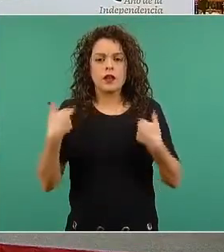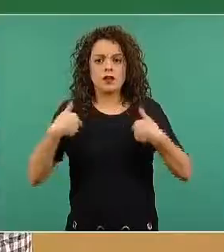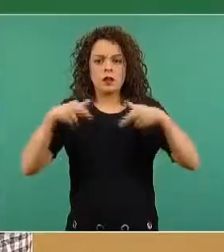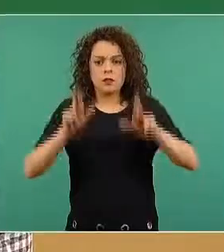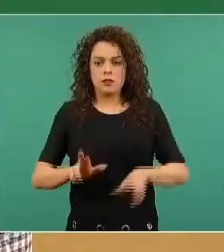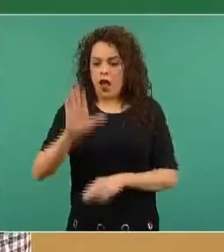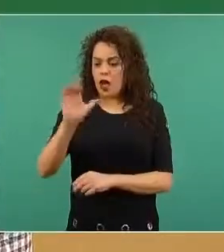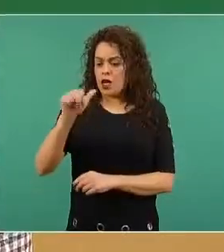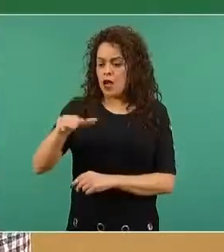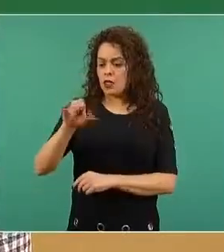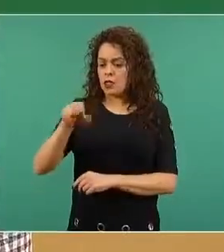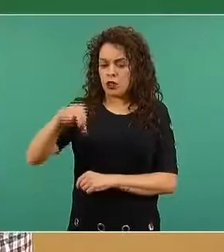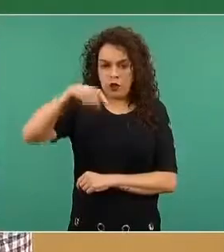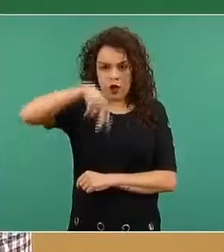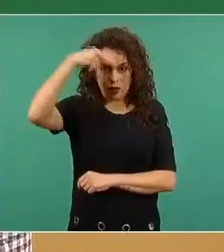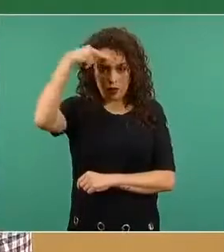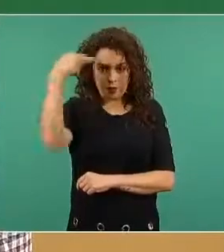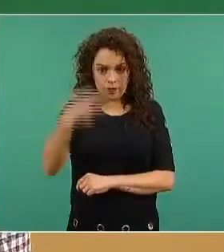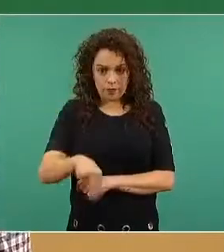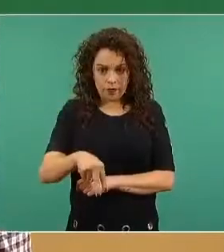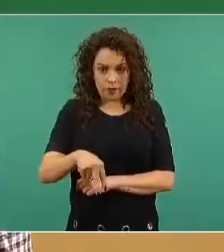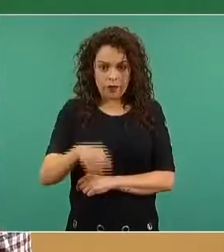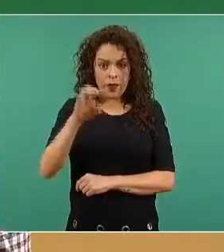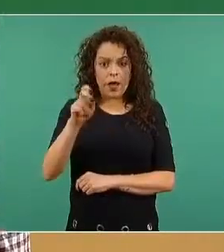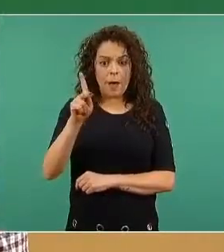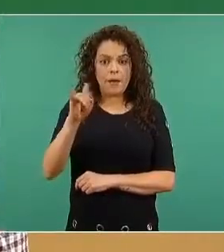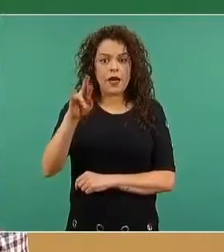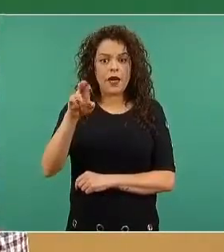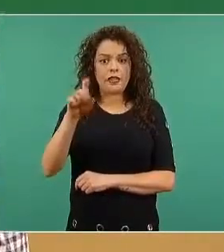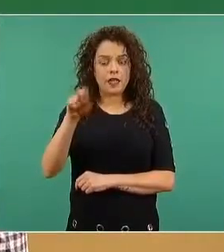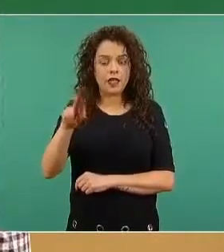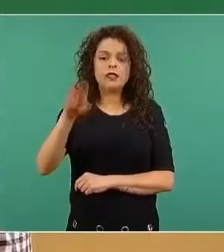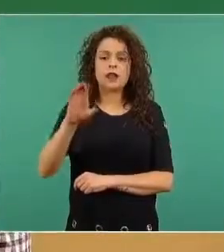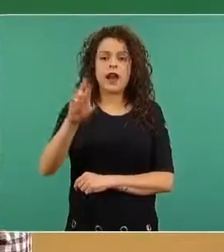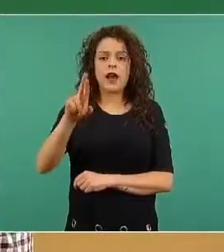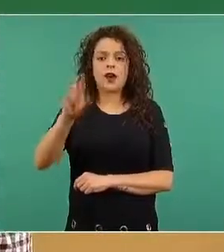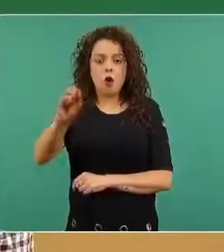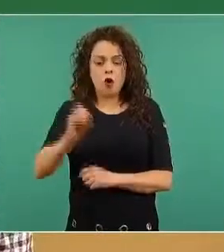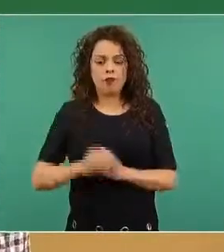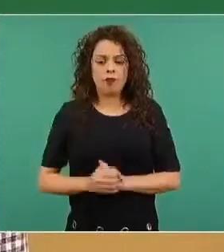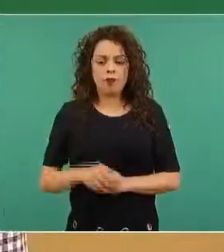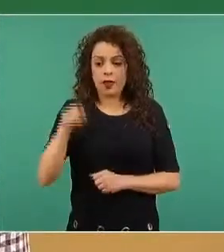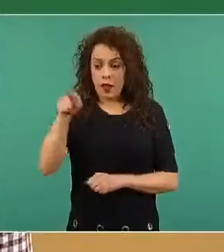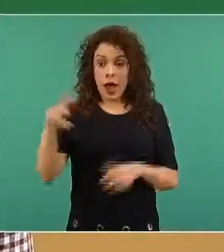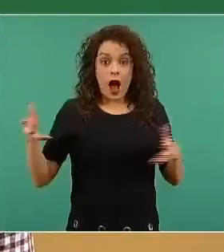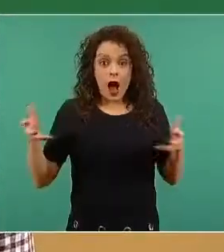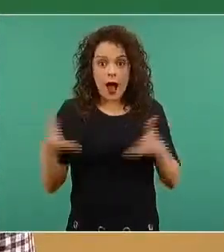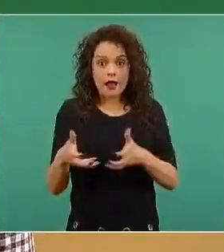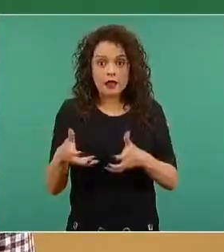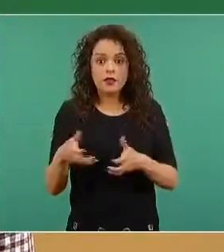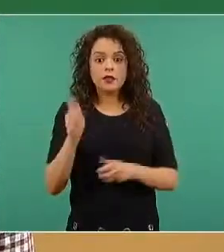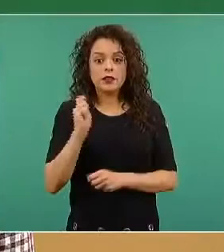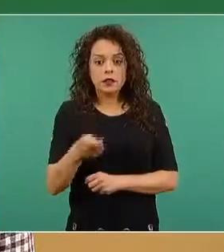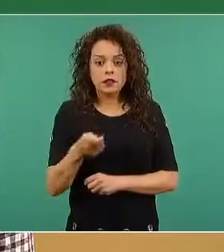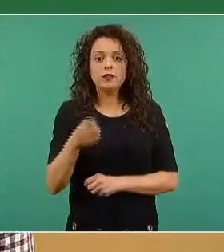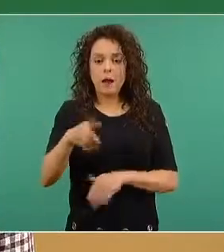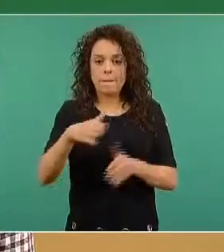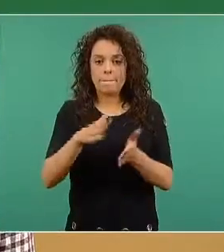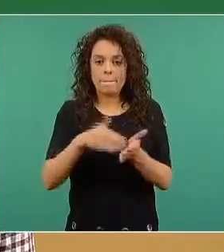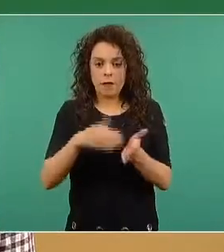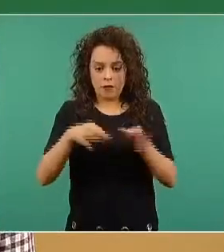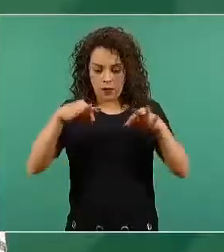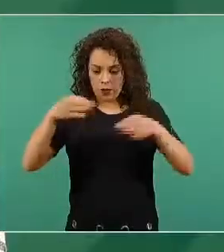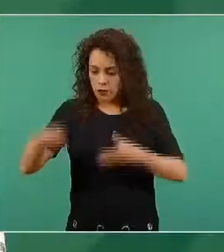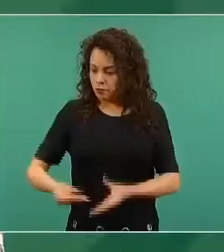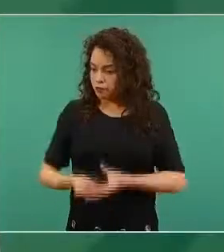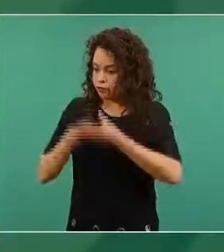México, Epic Research CRO, que es quien sometió los documentos a COFEPRIS